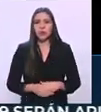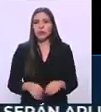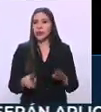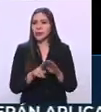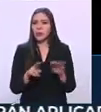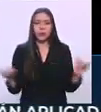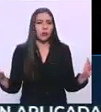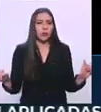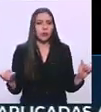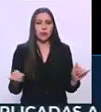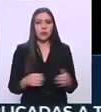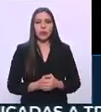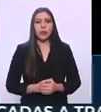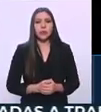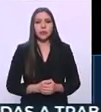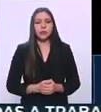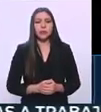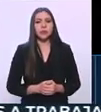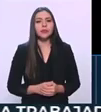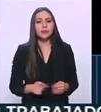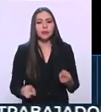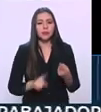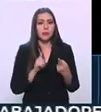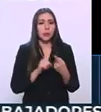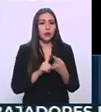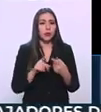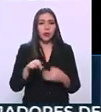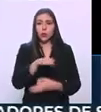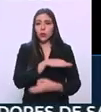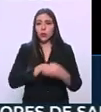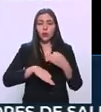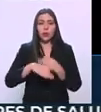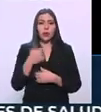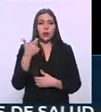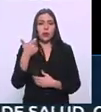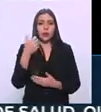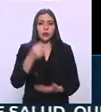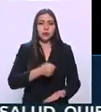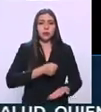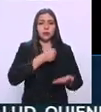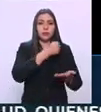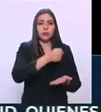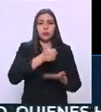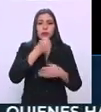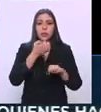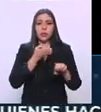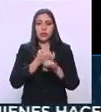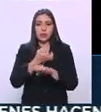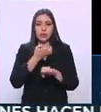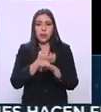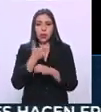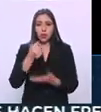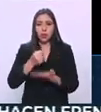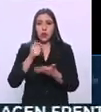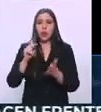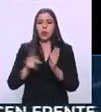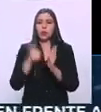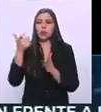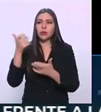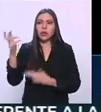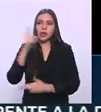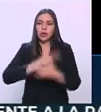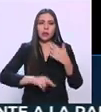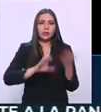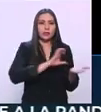ninguno. Es muy importante decir, todos los recursos que aportaron los estados regresan a los estados. Todos los